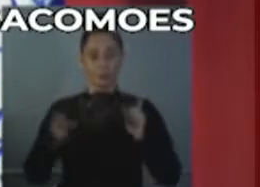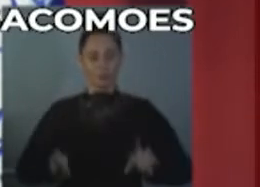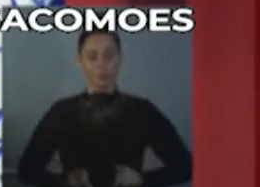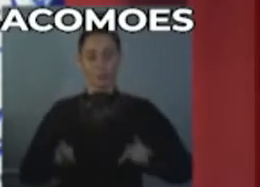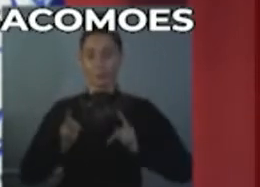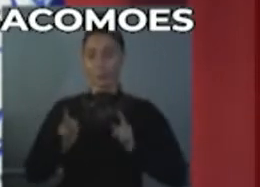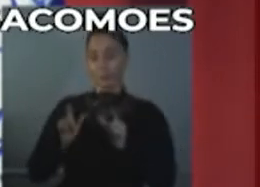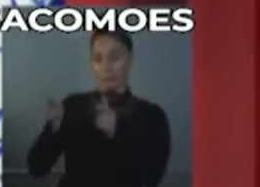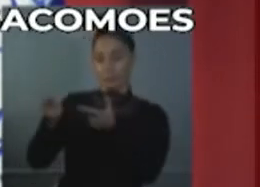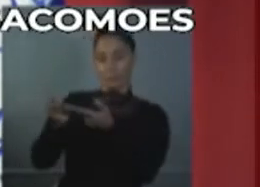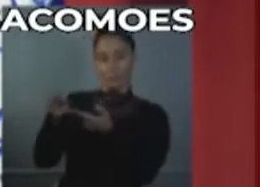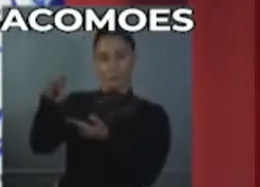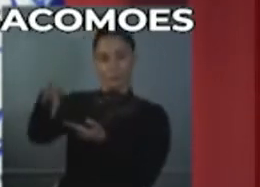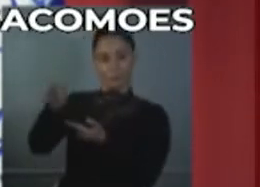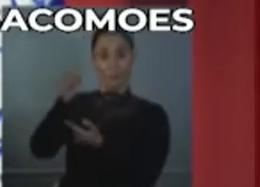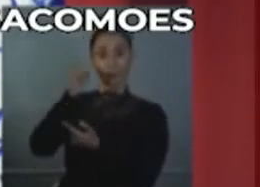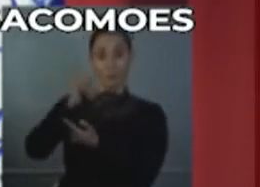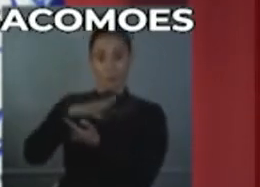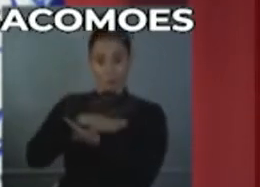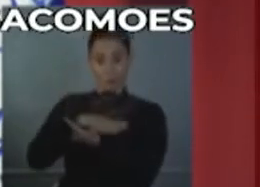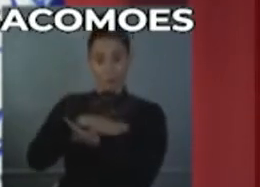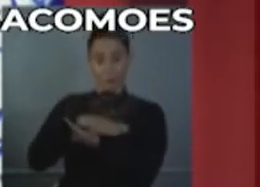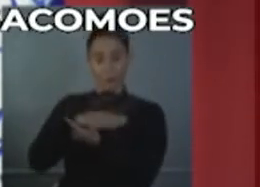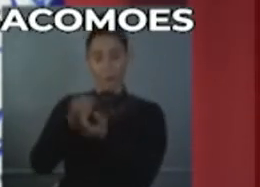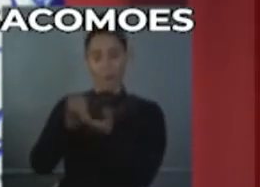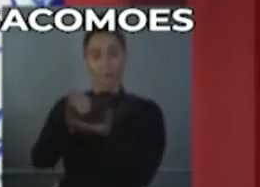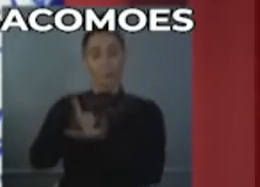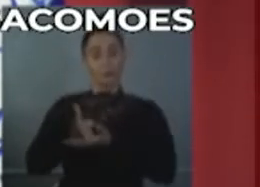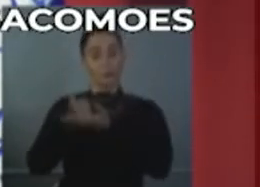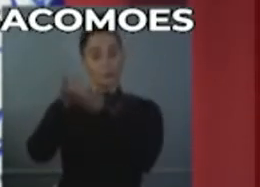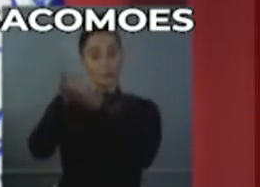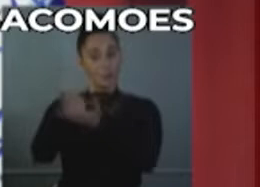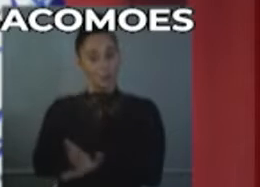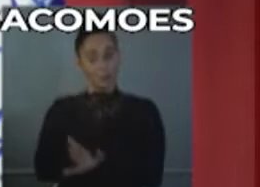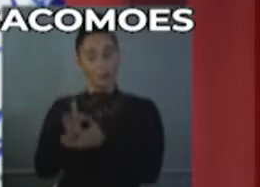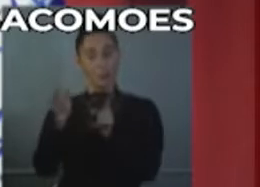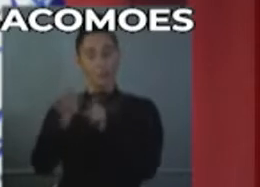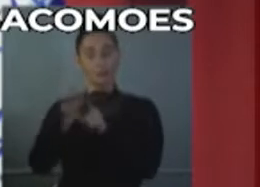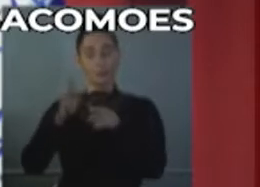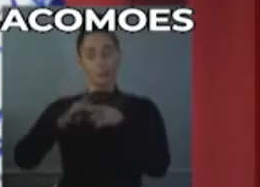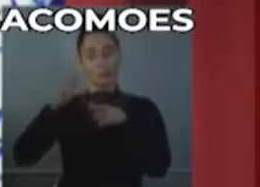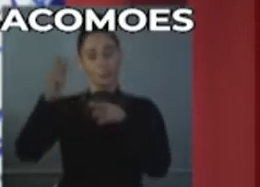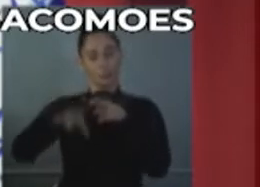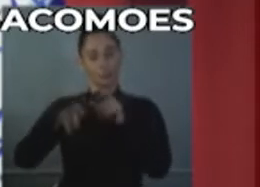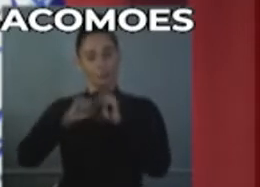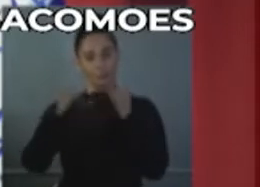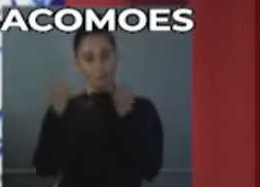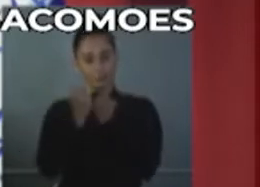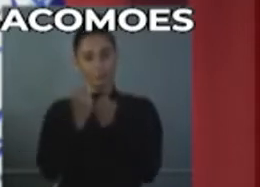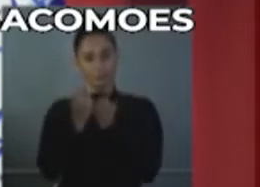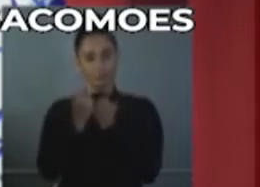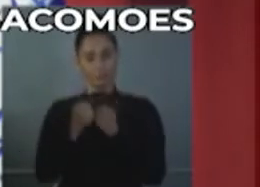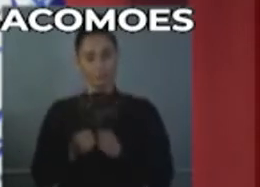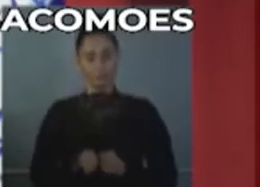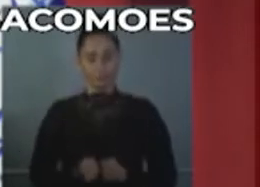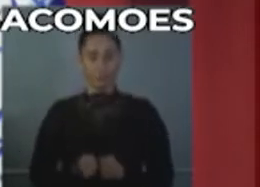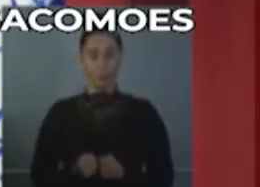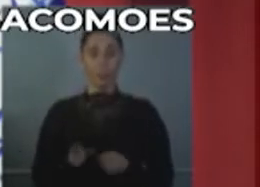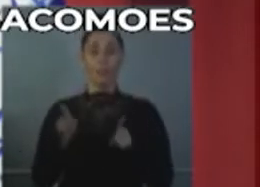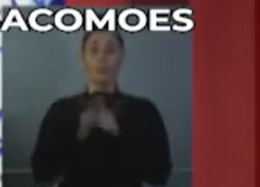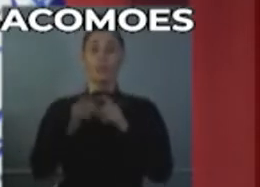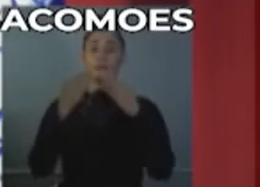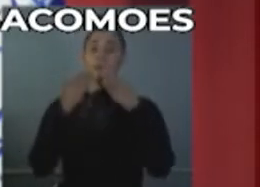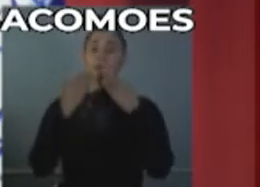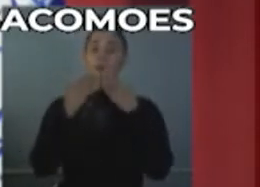estas mujeres, tanto en lo material como en su proyección social. También